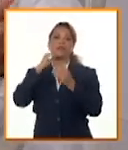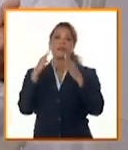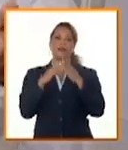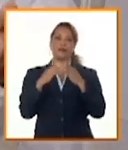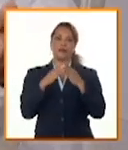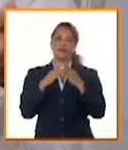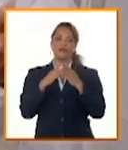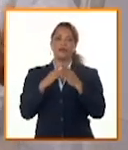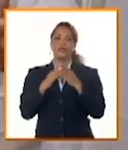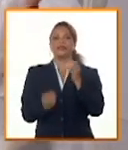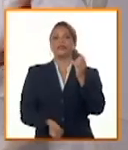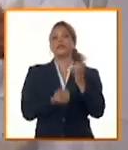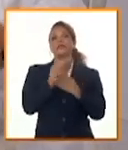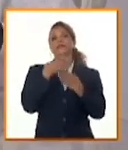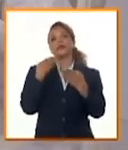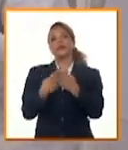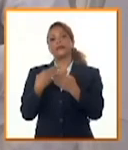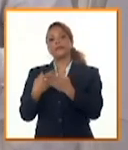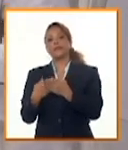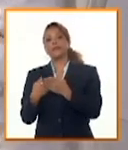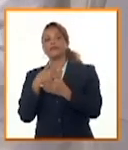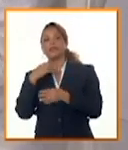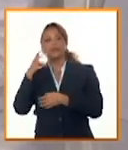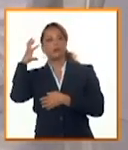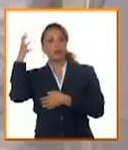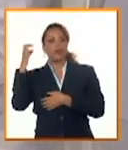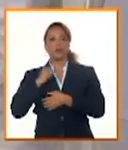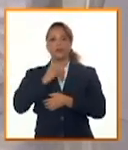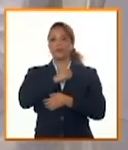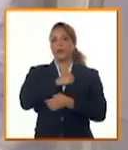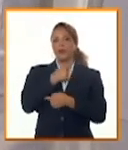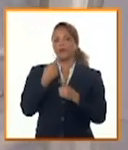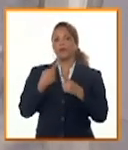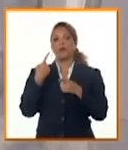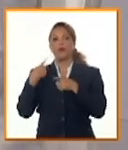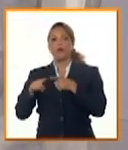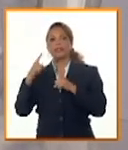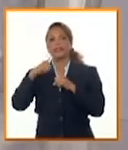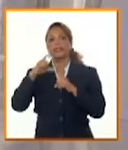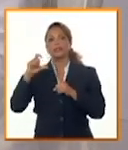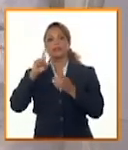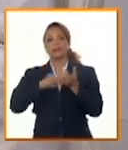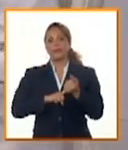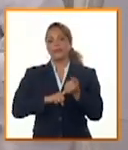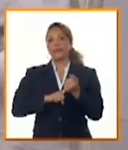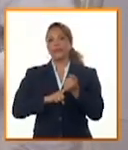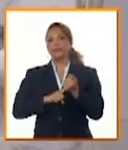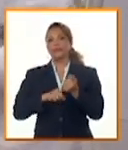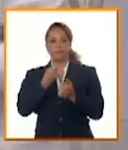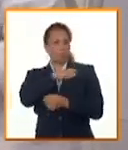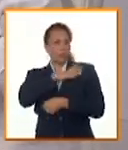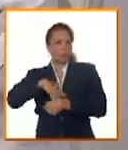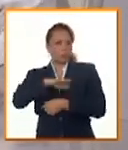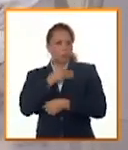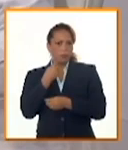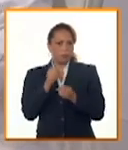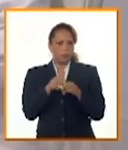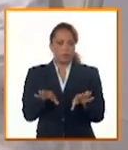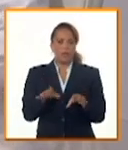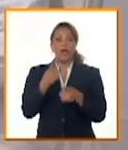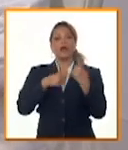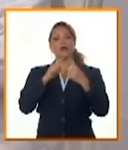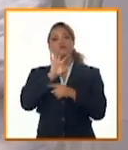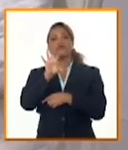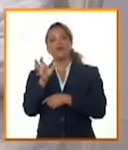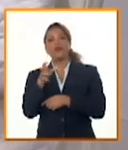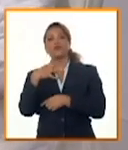con cualquier tipo de propiedad Estatal privada para los tcp para las personas naturales ya hoy en el caso algunos bancos tienen